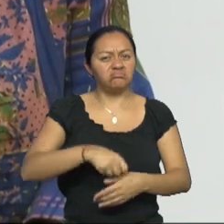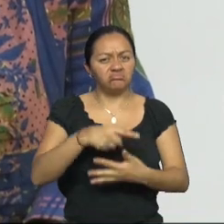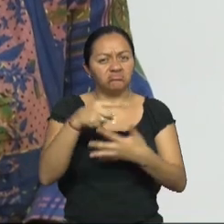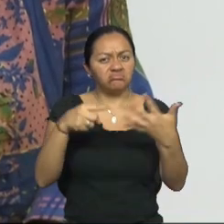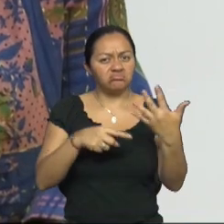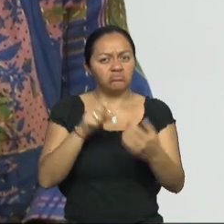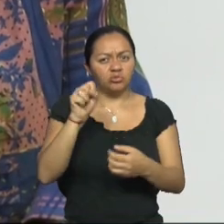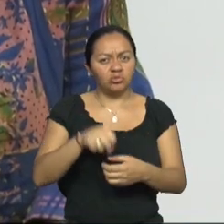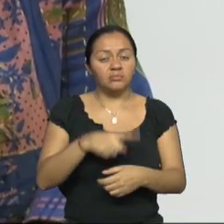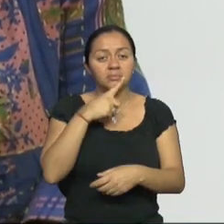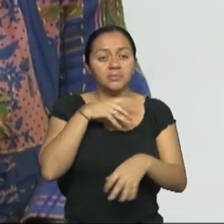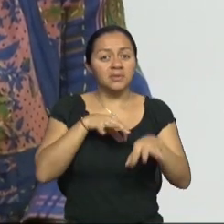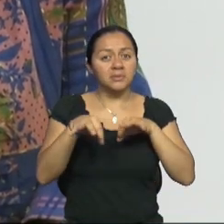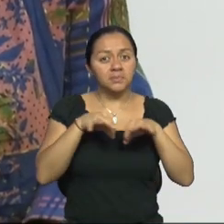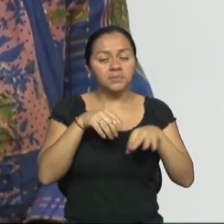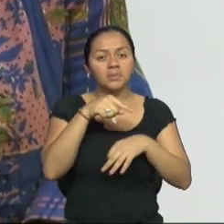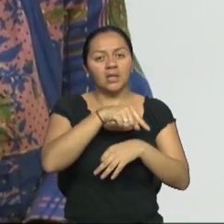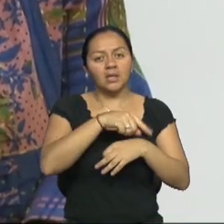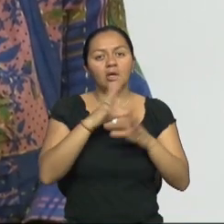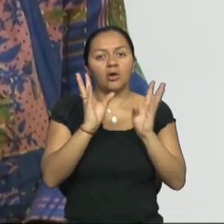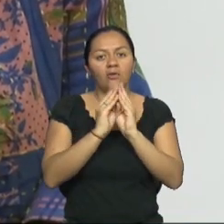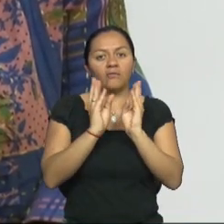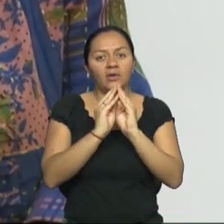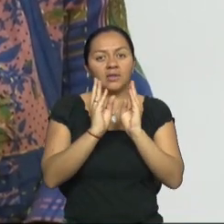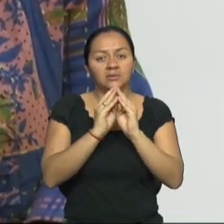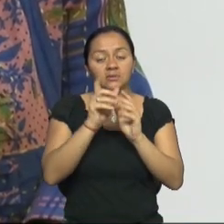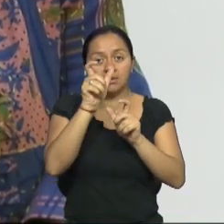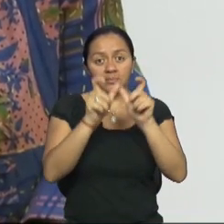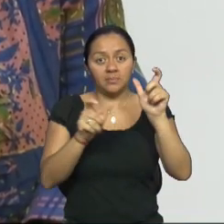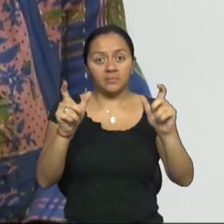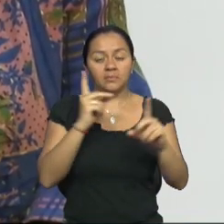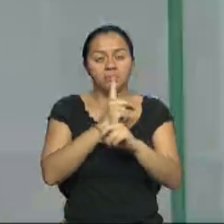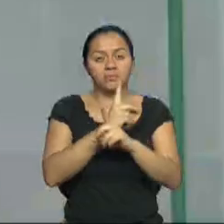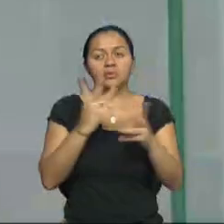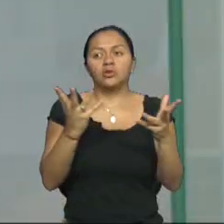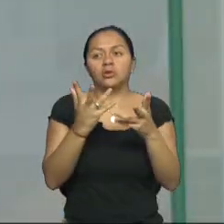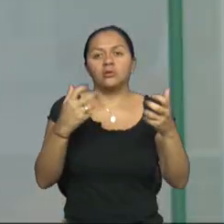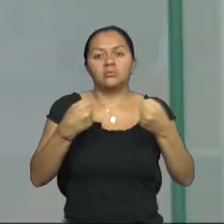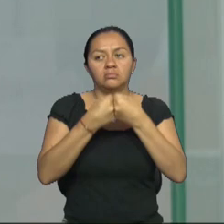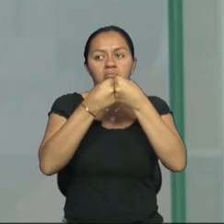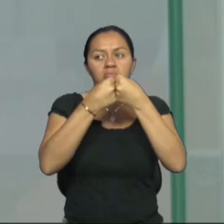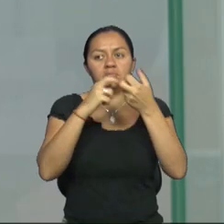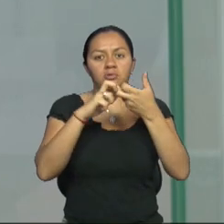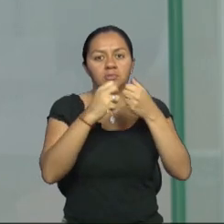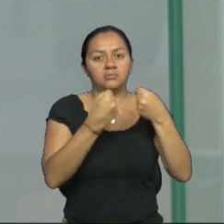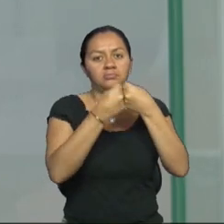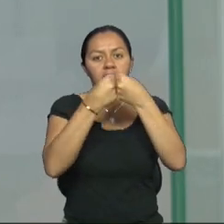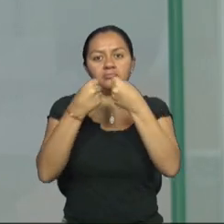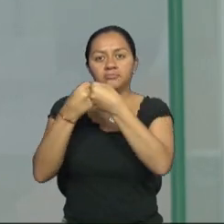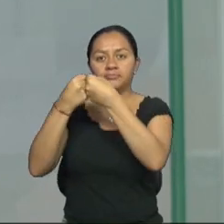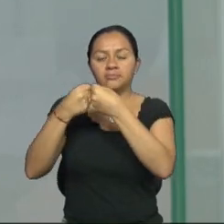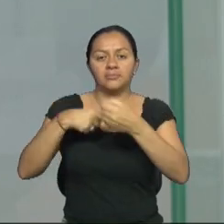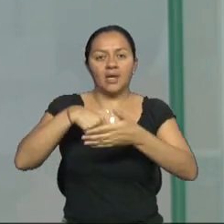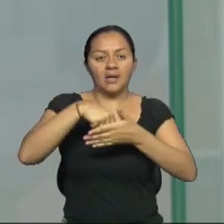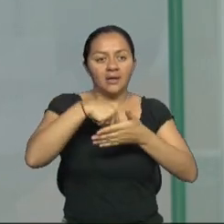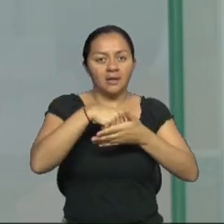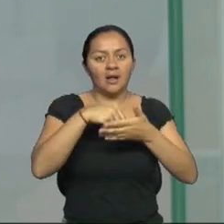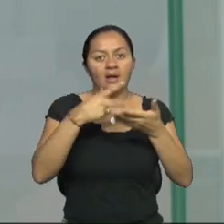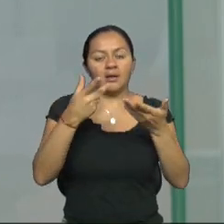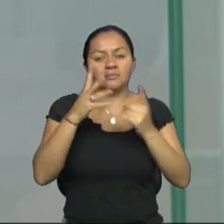explica bastante en la conferencia por las personas con discapacidad, donde se chocan, ¿verdad?, con las barreras y de la